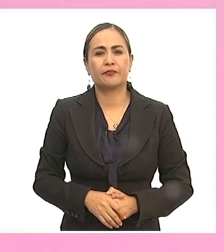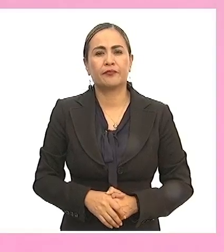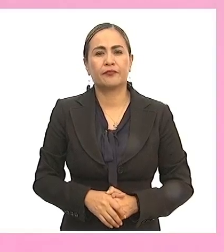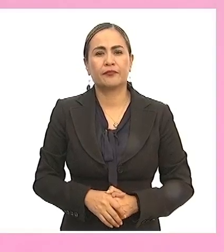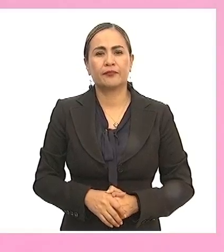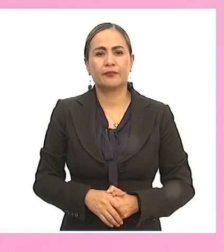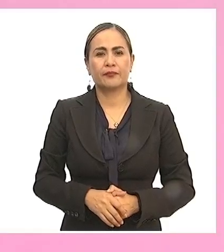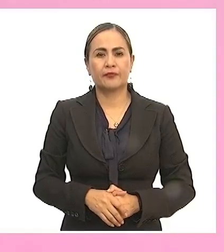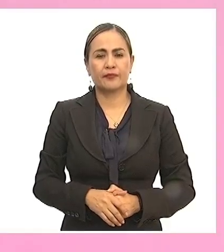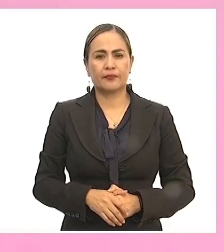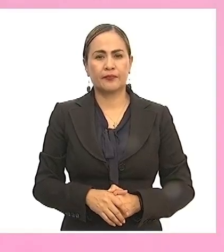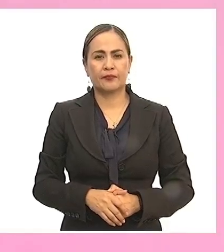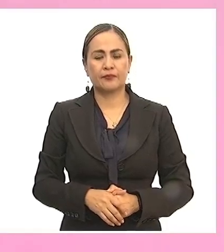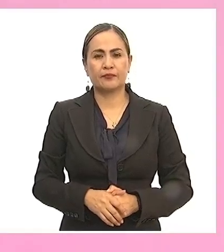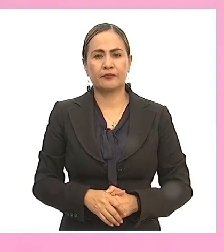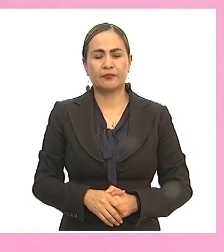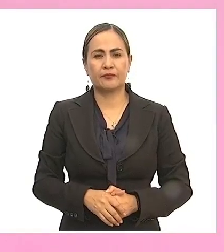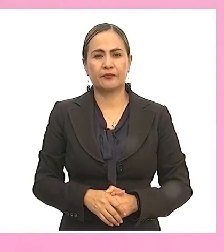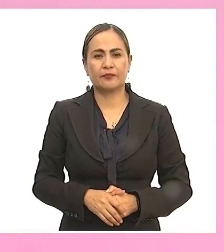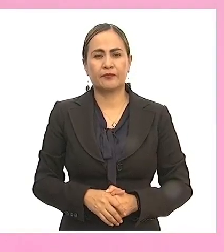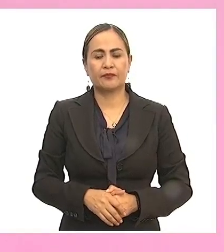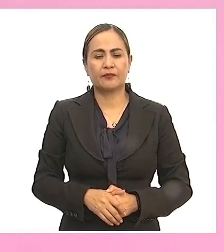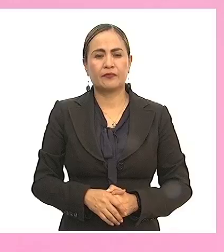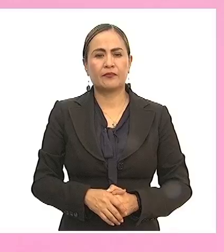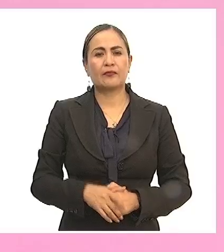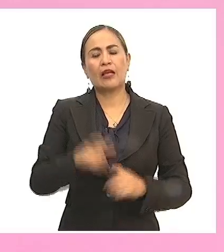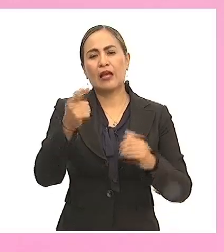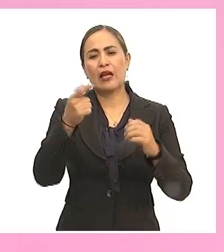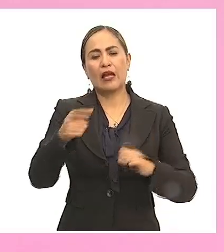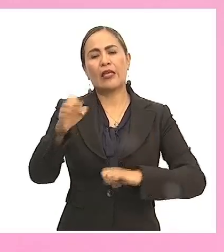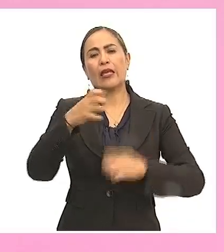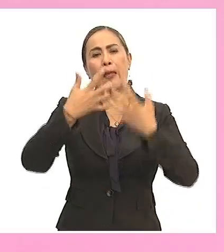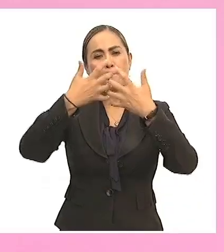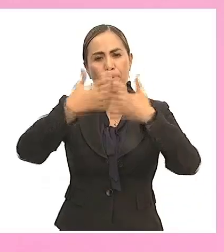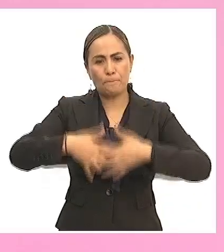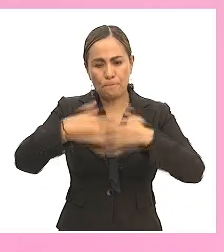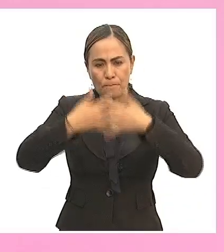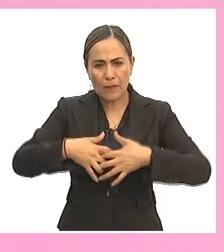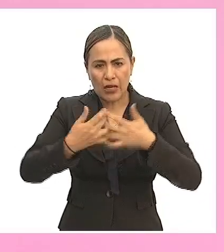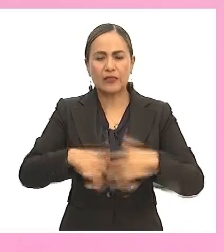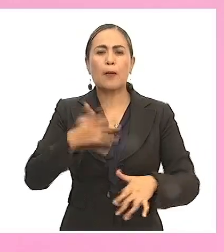convertir en fierros viejos las refinerías.